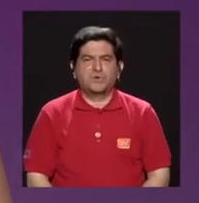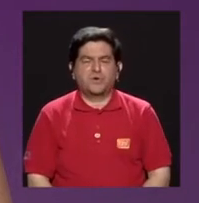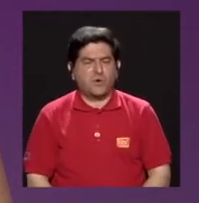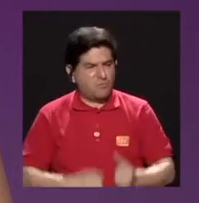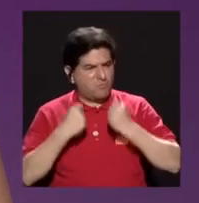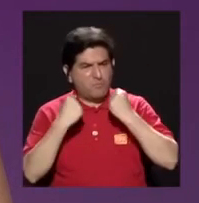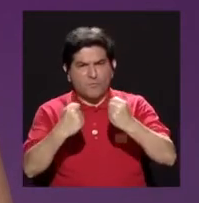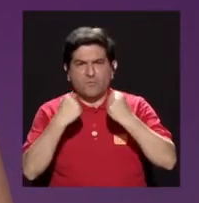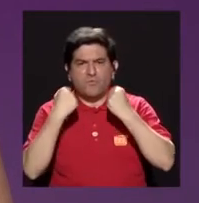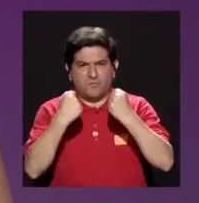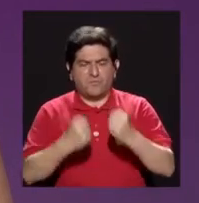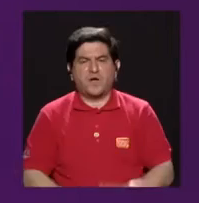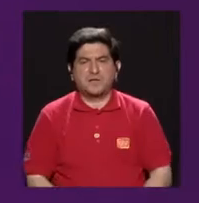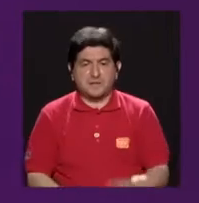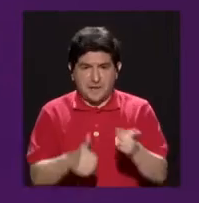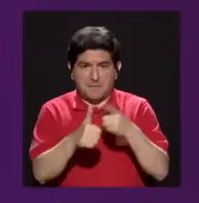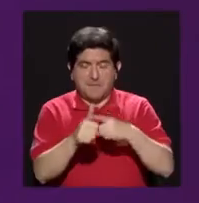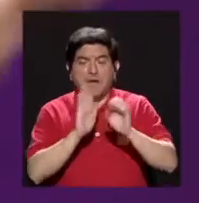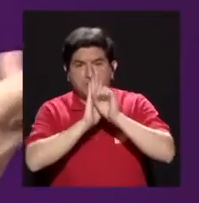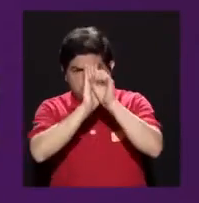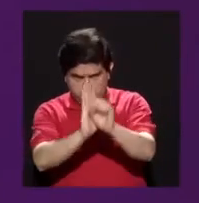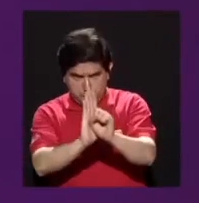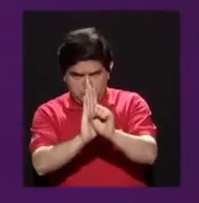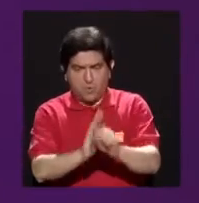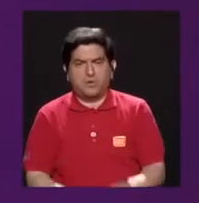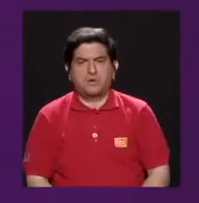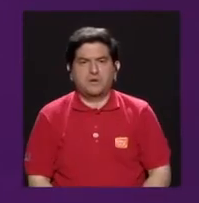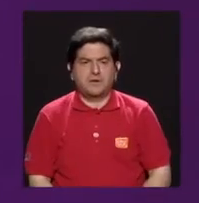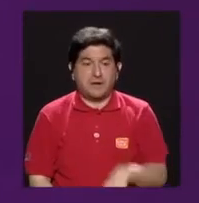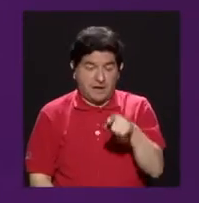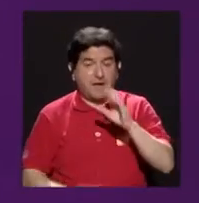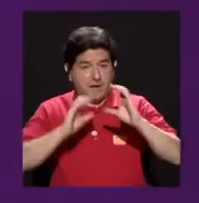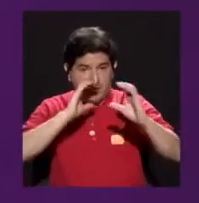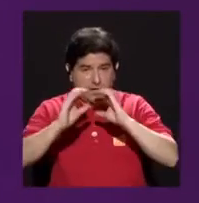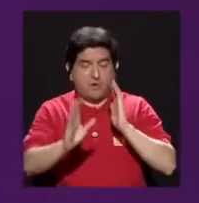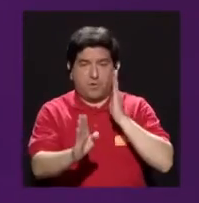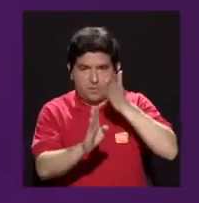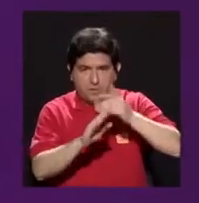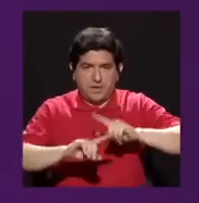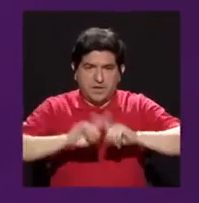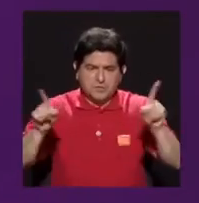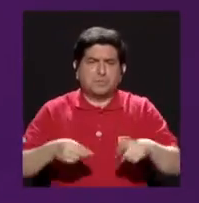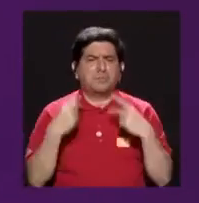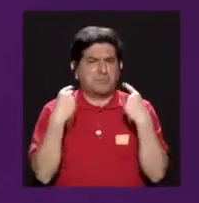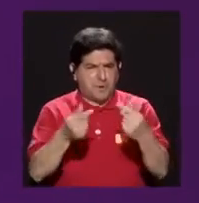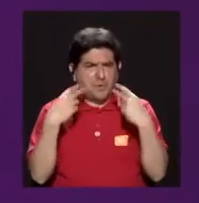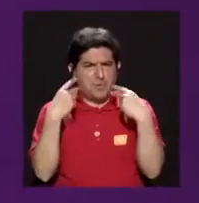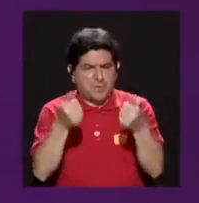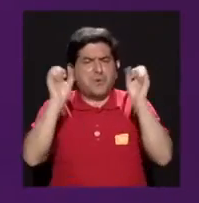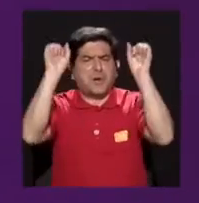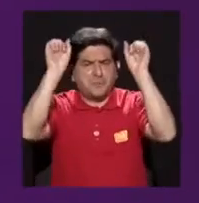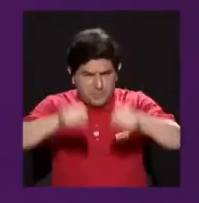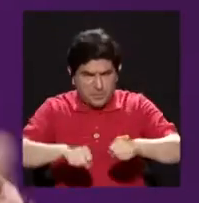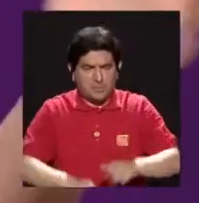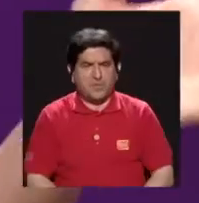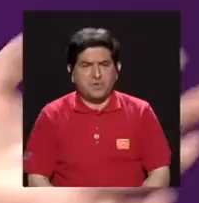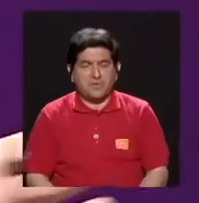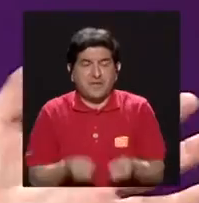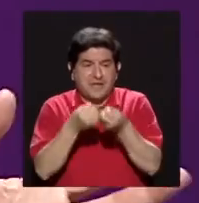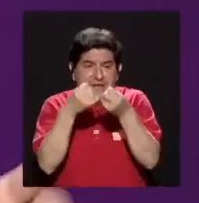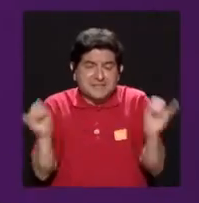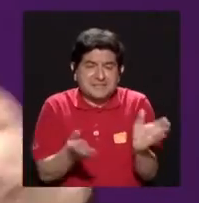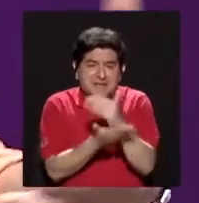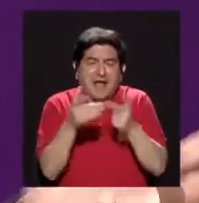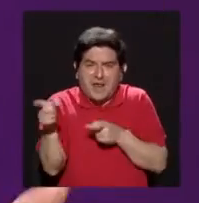fuerte, simbólica en primer lugar, ¿verdad? En la parte, digamos, de la comunicación, pero eso rápidamente se podría, si no tiene, digamos,